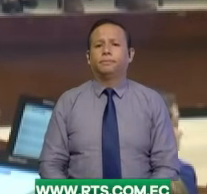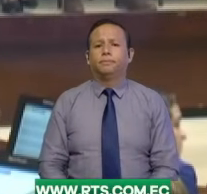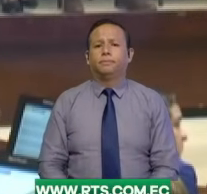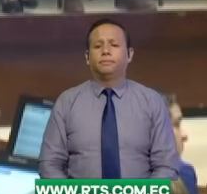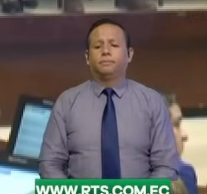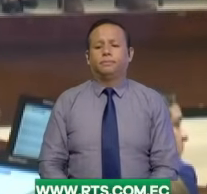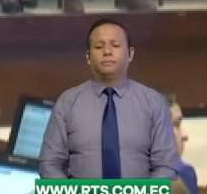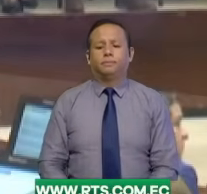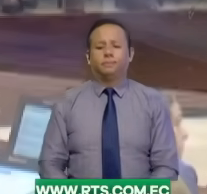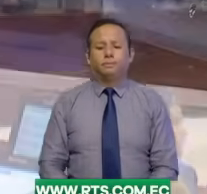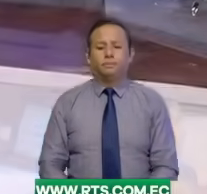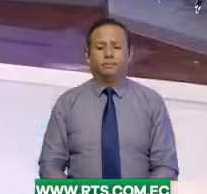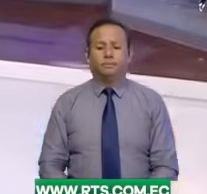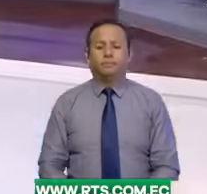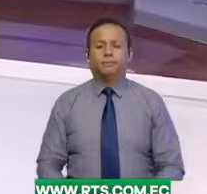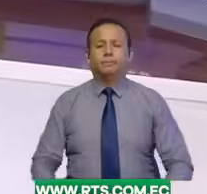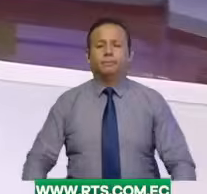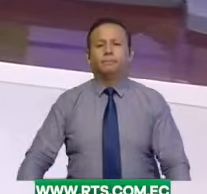Terán.